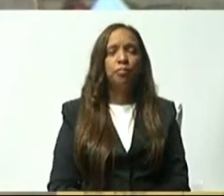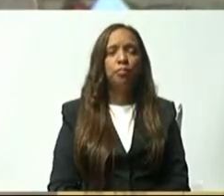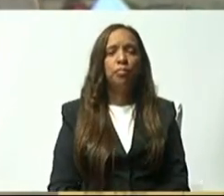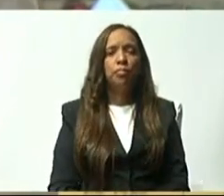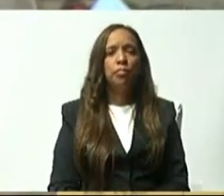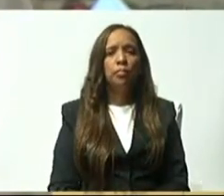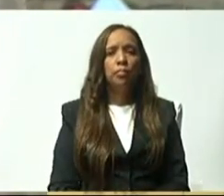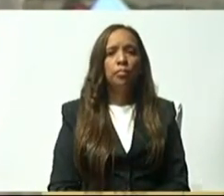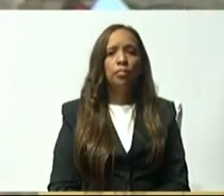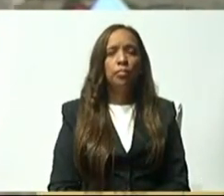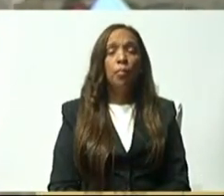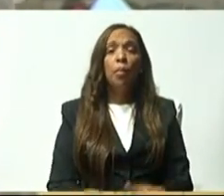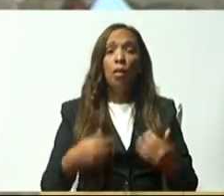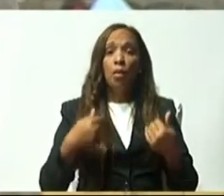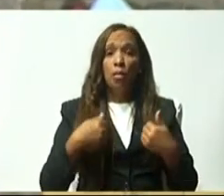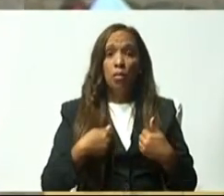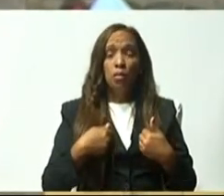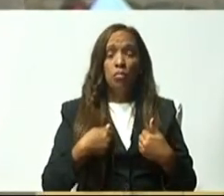la interpretación.